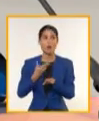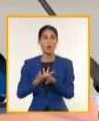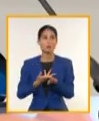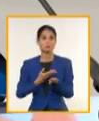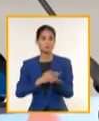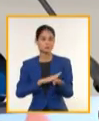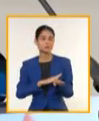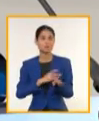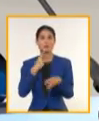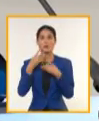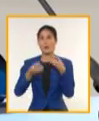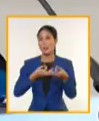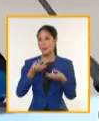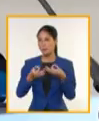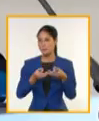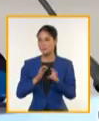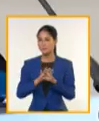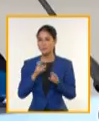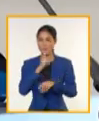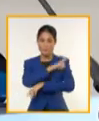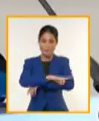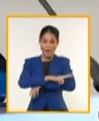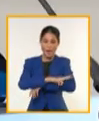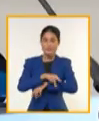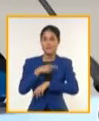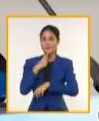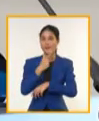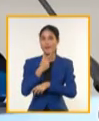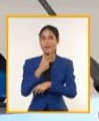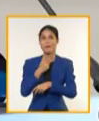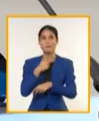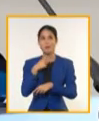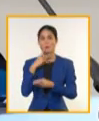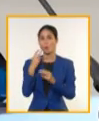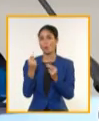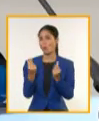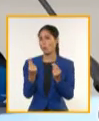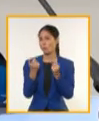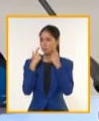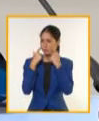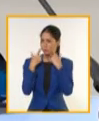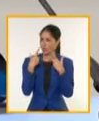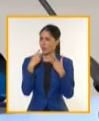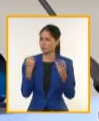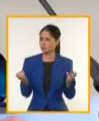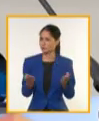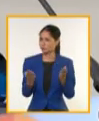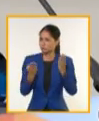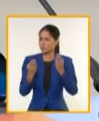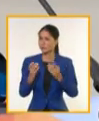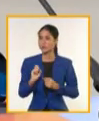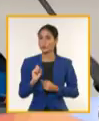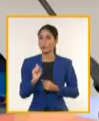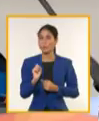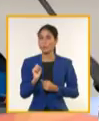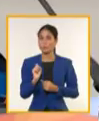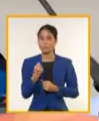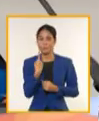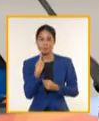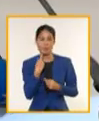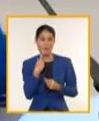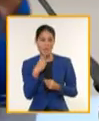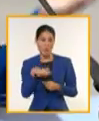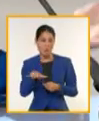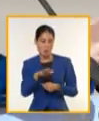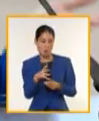estos años, se ha erigido en economías muy importantes que no solo comercian entre sí, sino que han aplicado